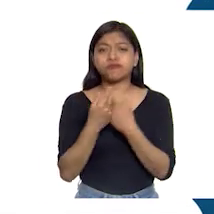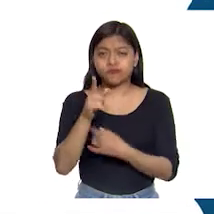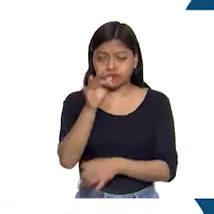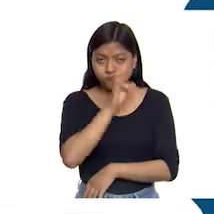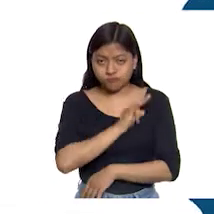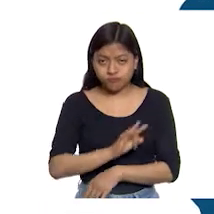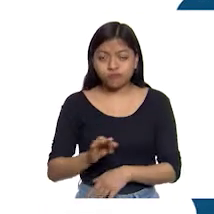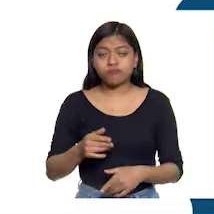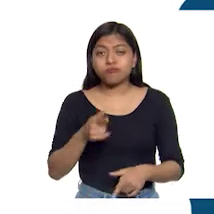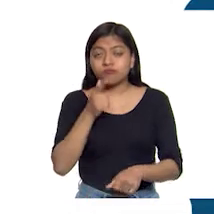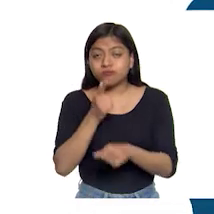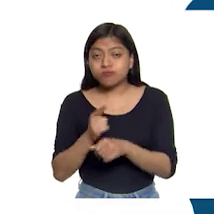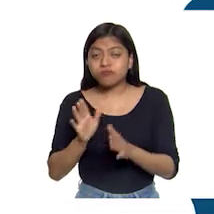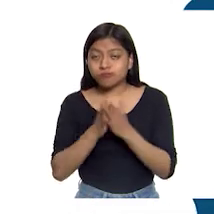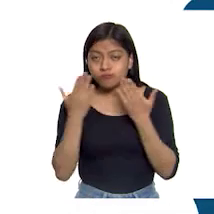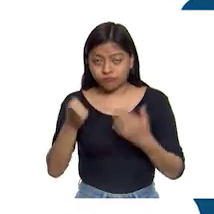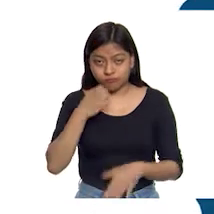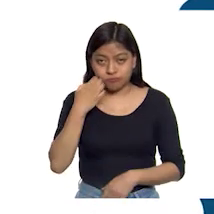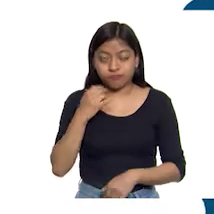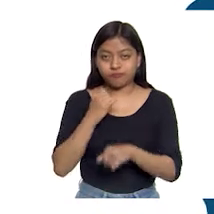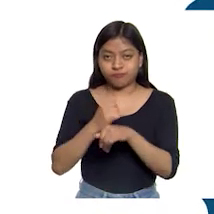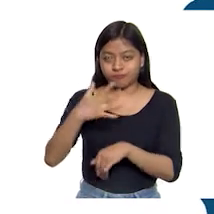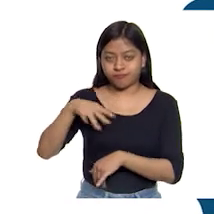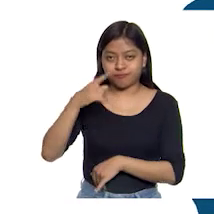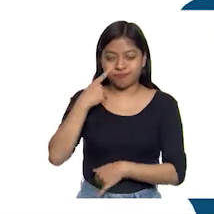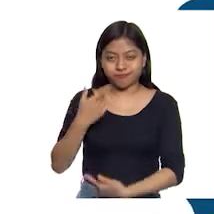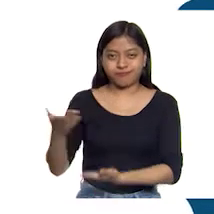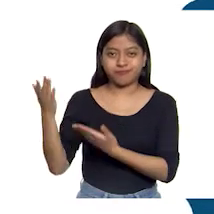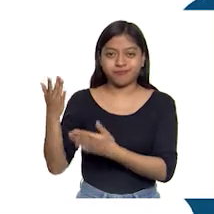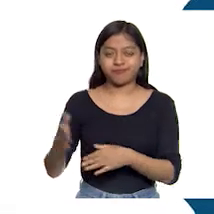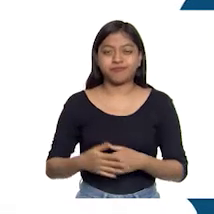los libros de texto en la página